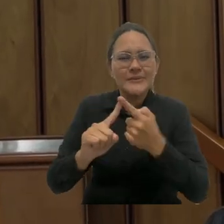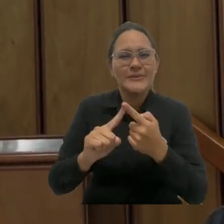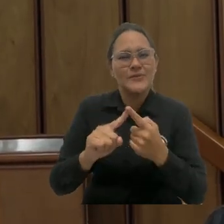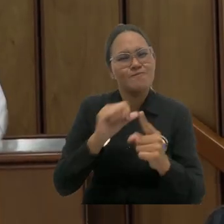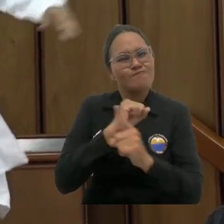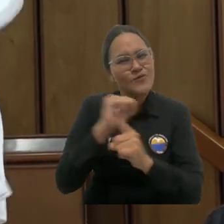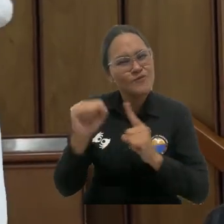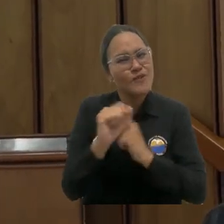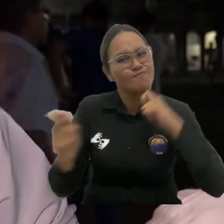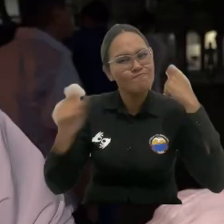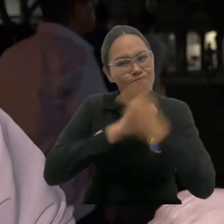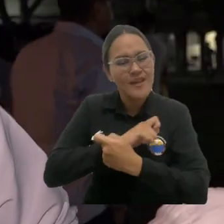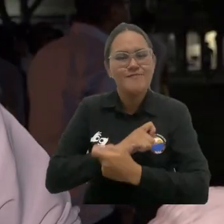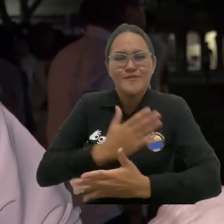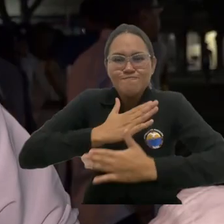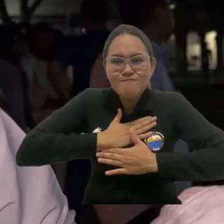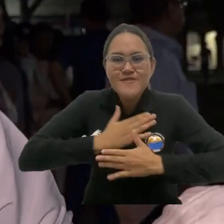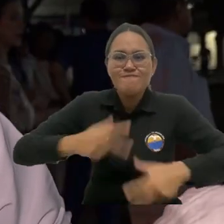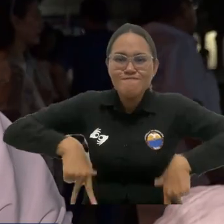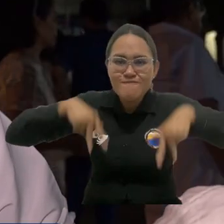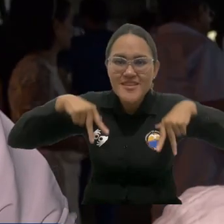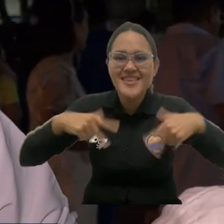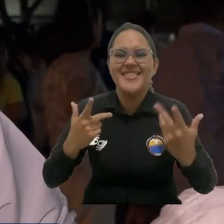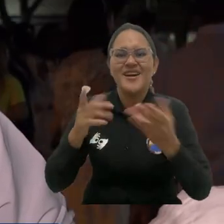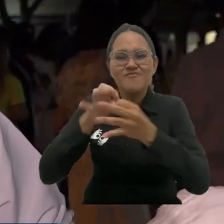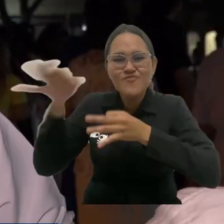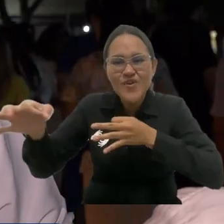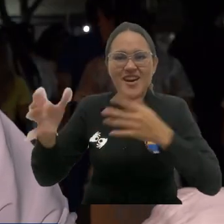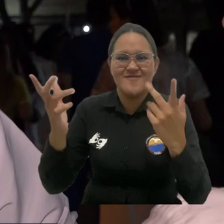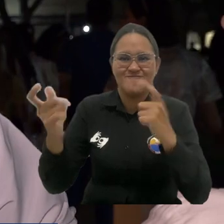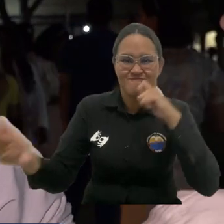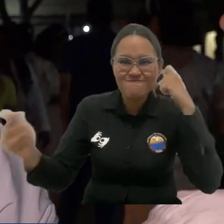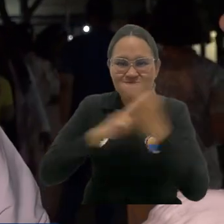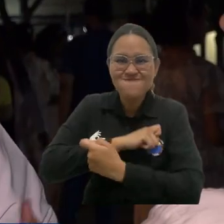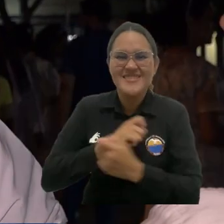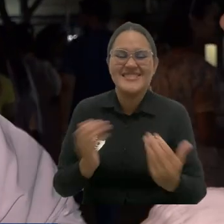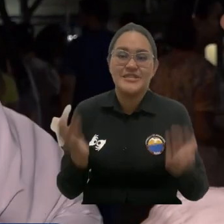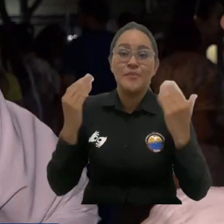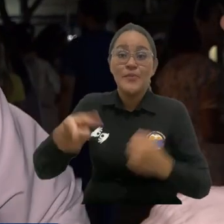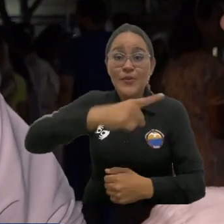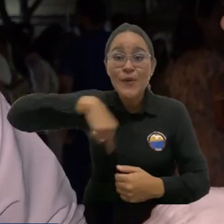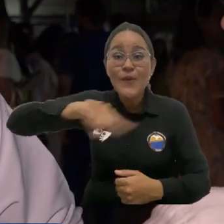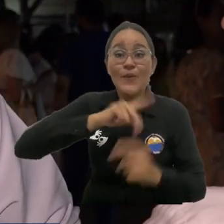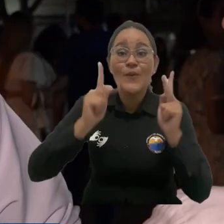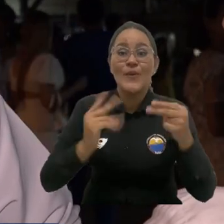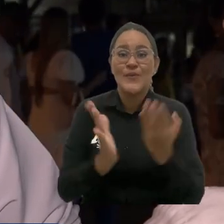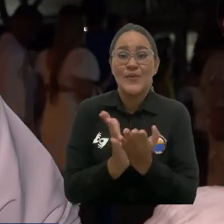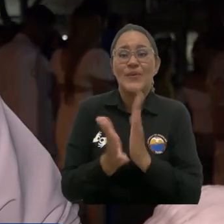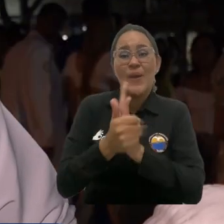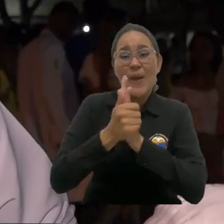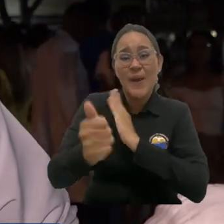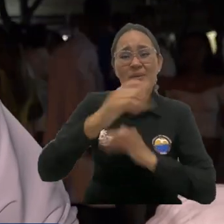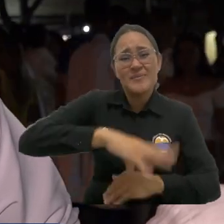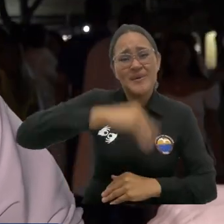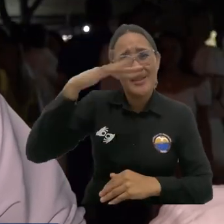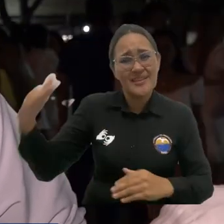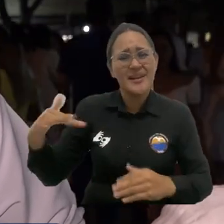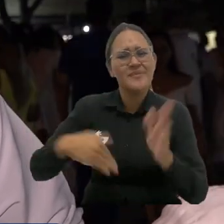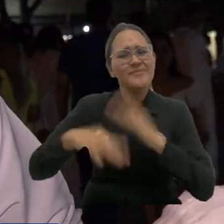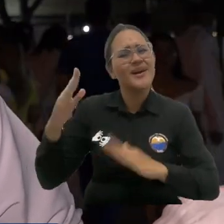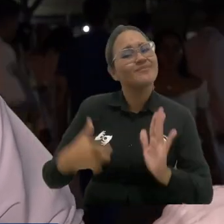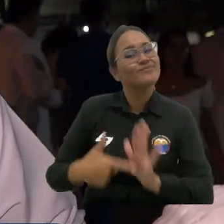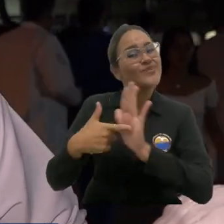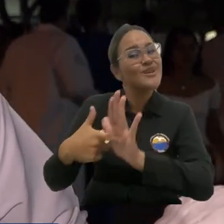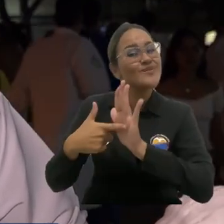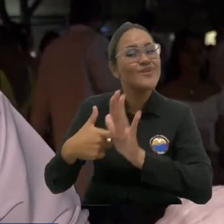social, para mi vida, para mi entorno, sino para el entorno del pueblo y el municipio, porque también nosotros como estudiantes Talento Magdalena somos faros